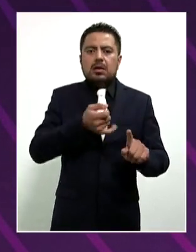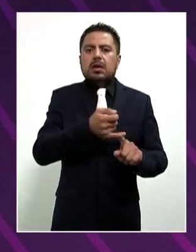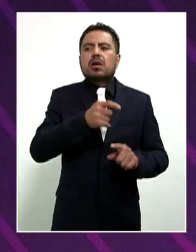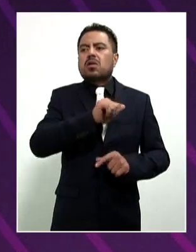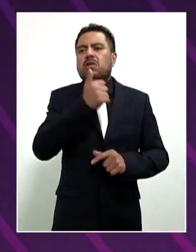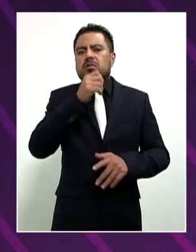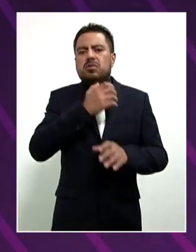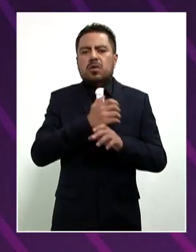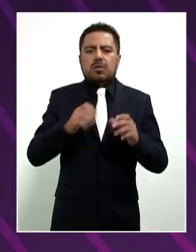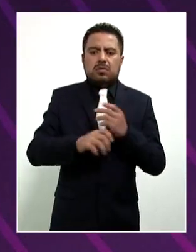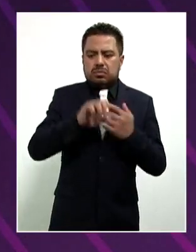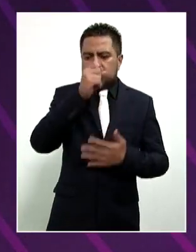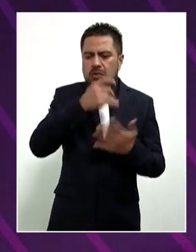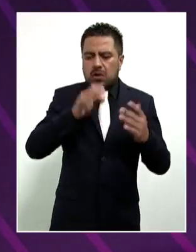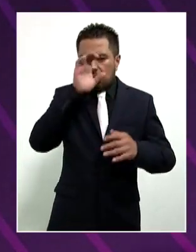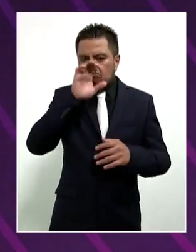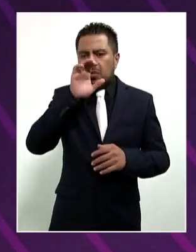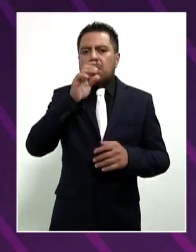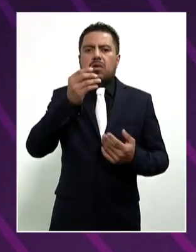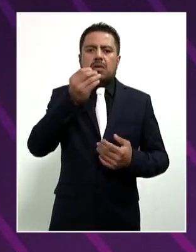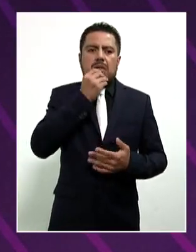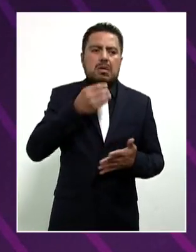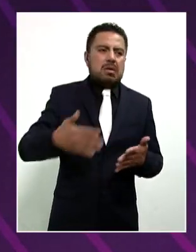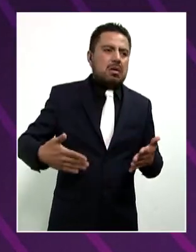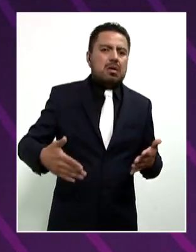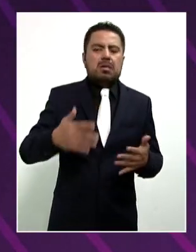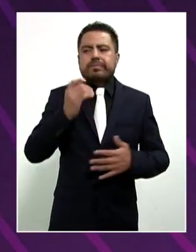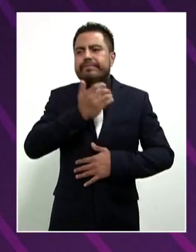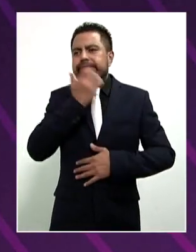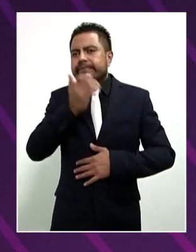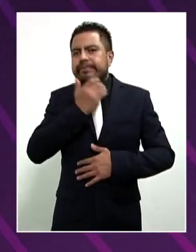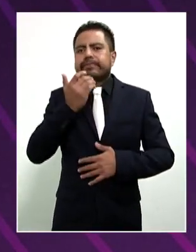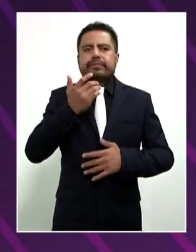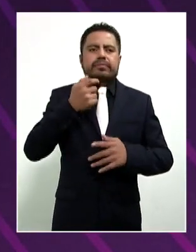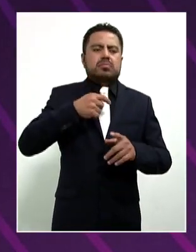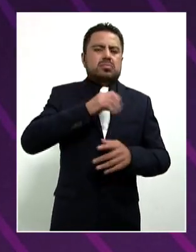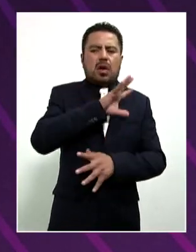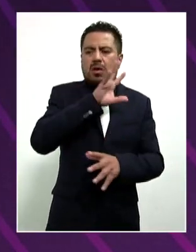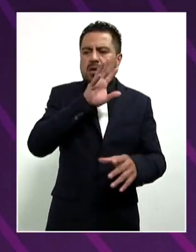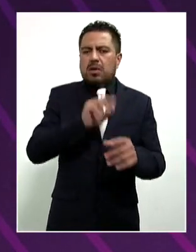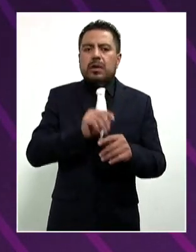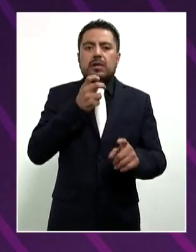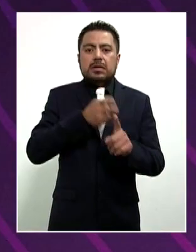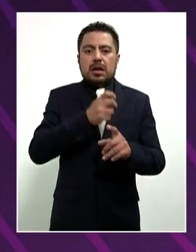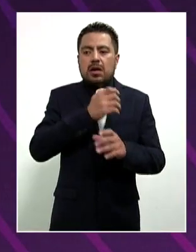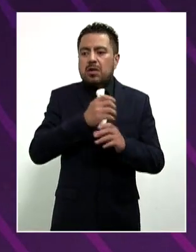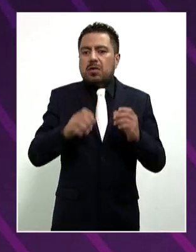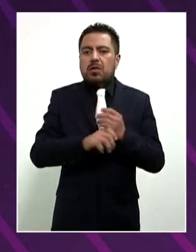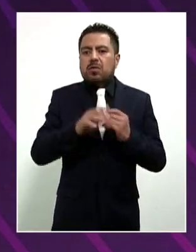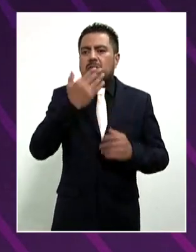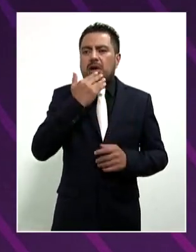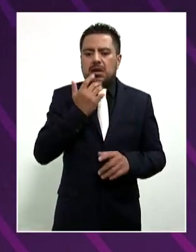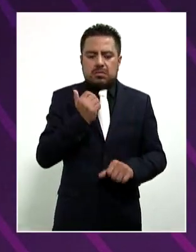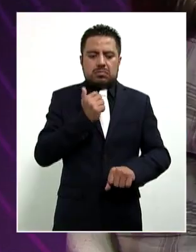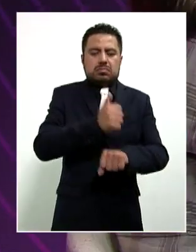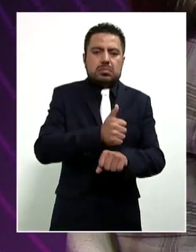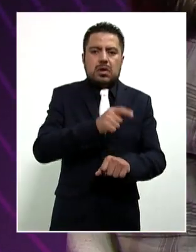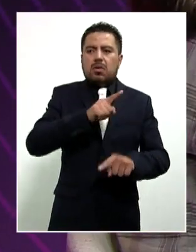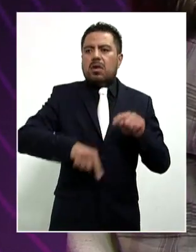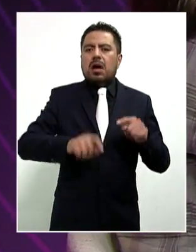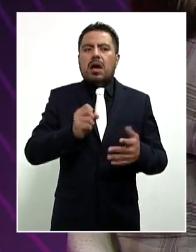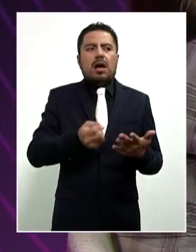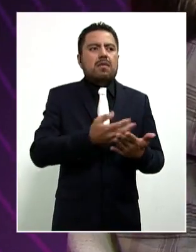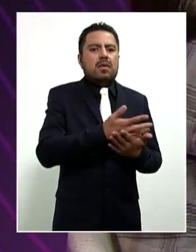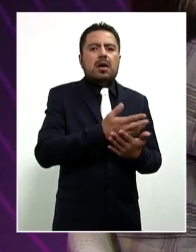otros aspectos de la cultura, su comida, sus tradiciones, todos estos elementos. No se trata de venir a imponer una cultura de